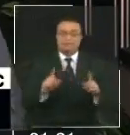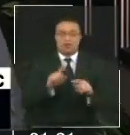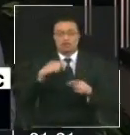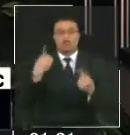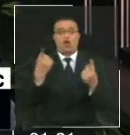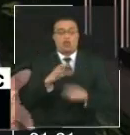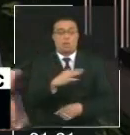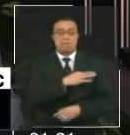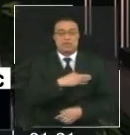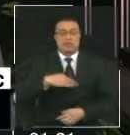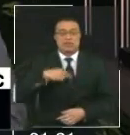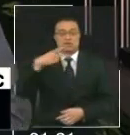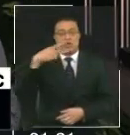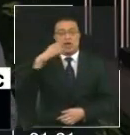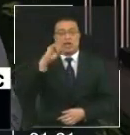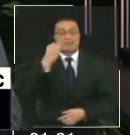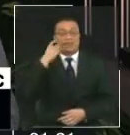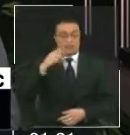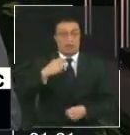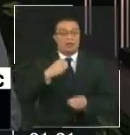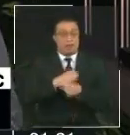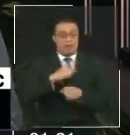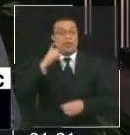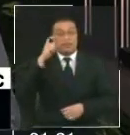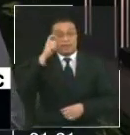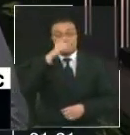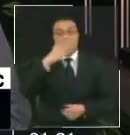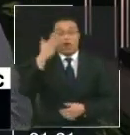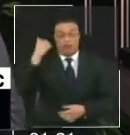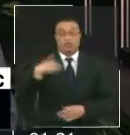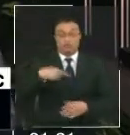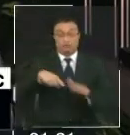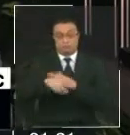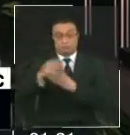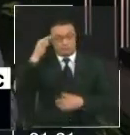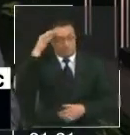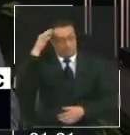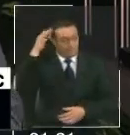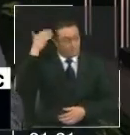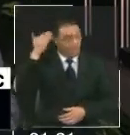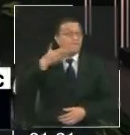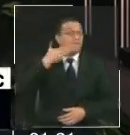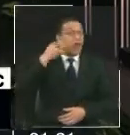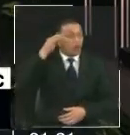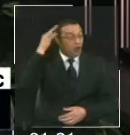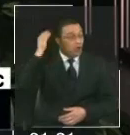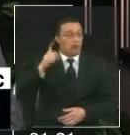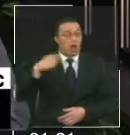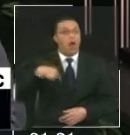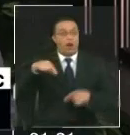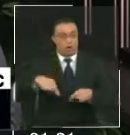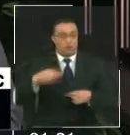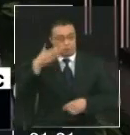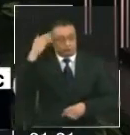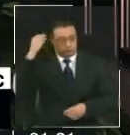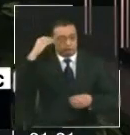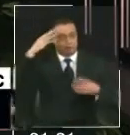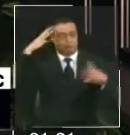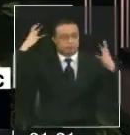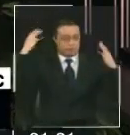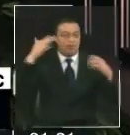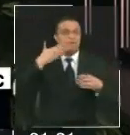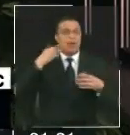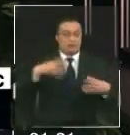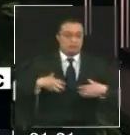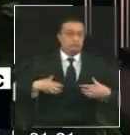ministros de Hacienda hacen su pega, no es una pega grata, yo no tenía ninguna cana cuando juré como ministro y salí con todas las canas que ustedes pueden ver. Y